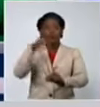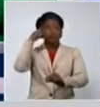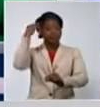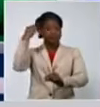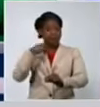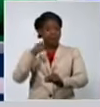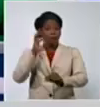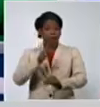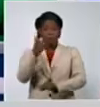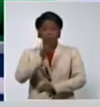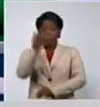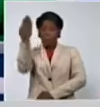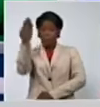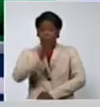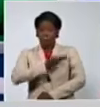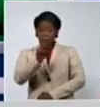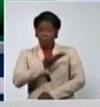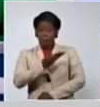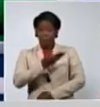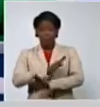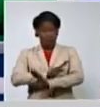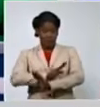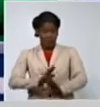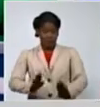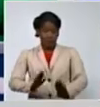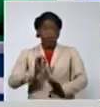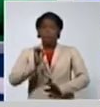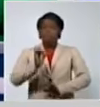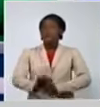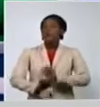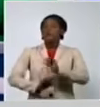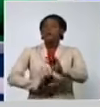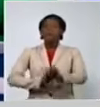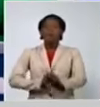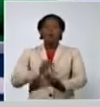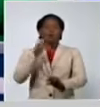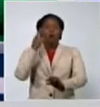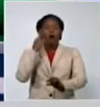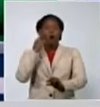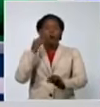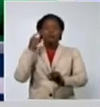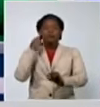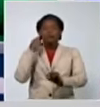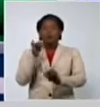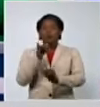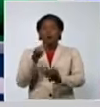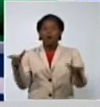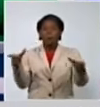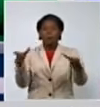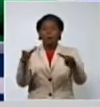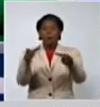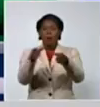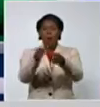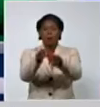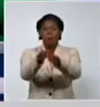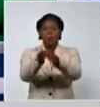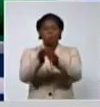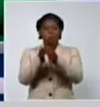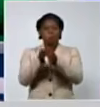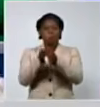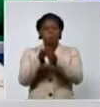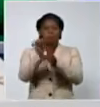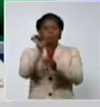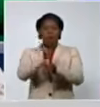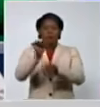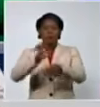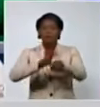aunque logremos ir cubriendo un número importante de nuestra población con la